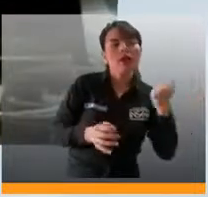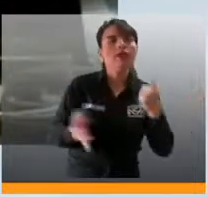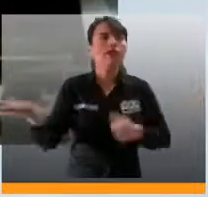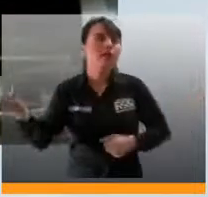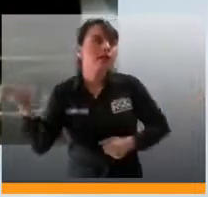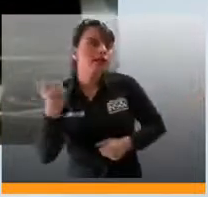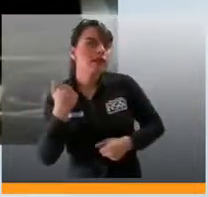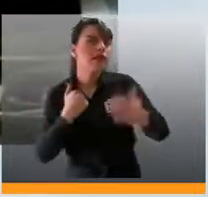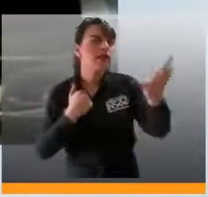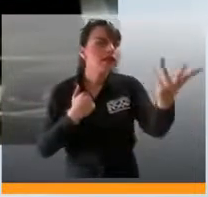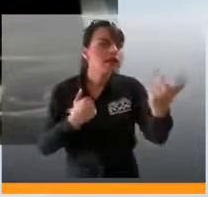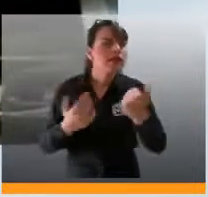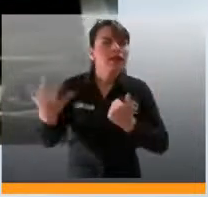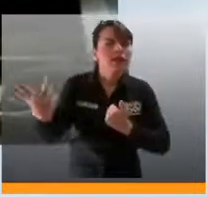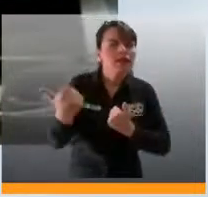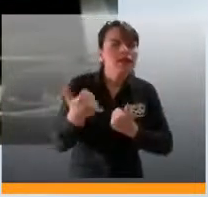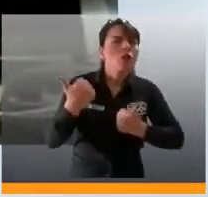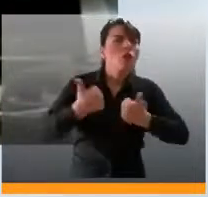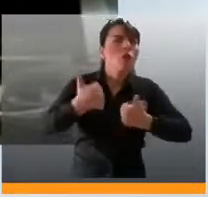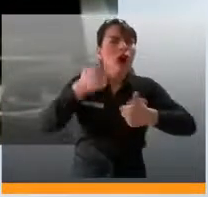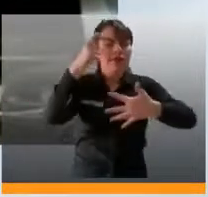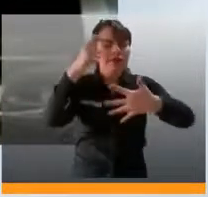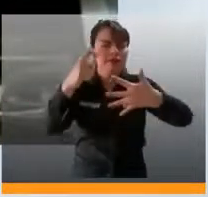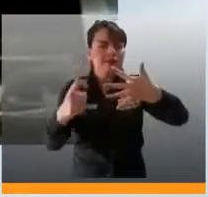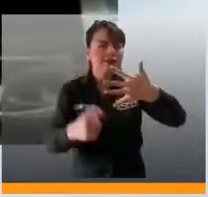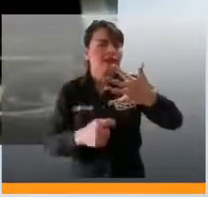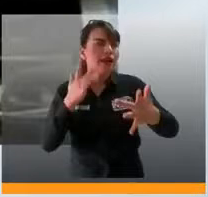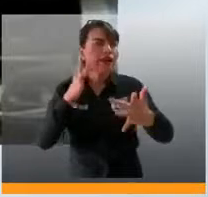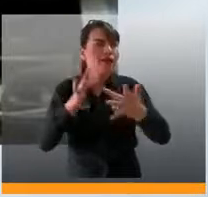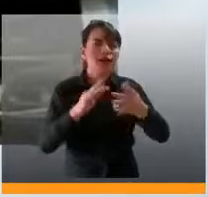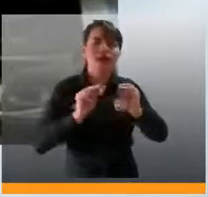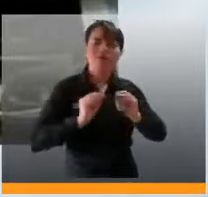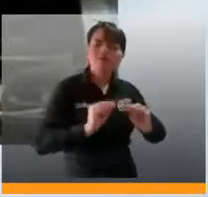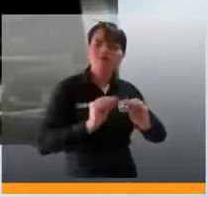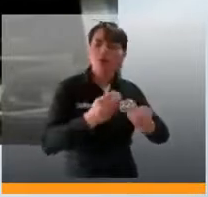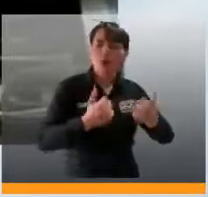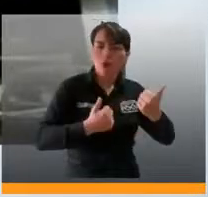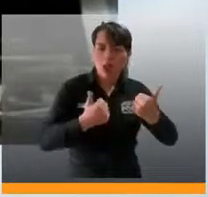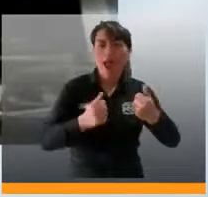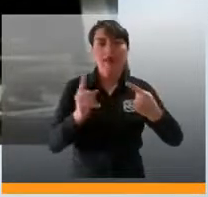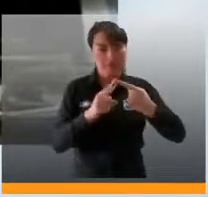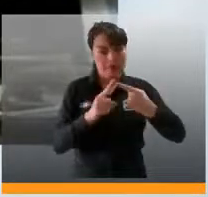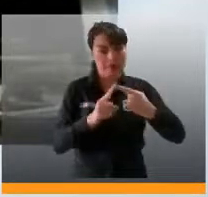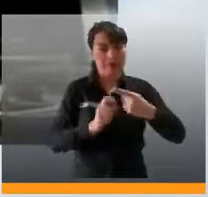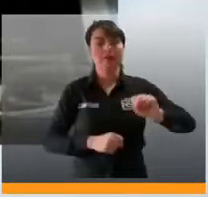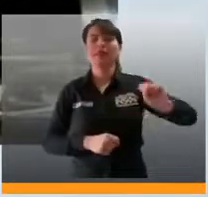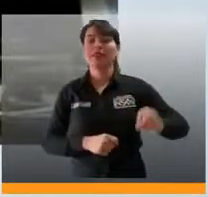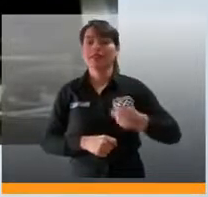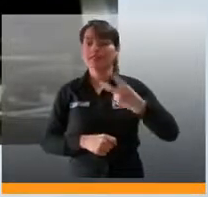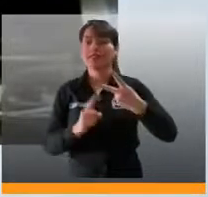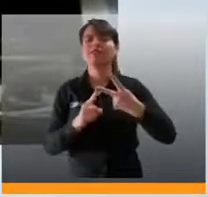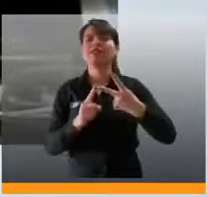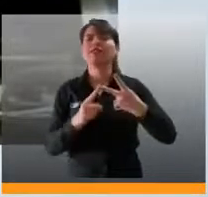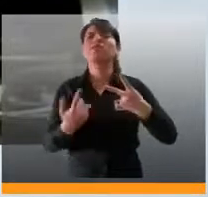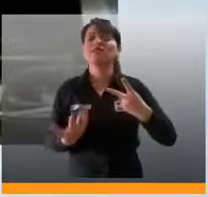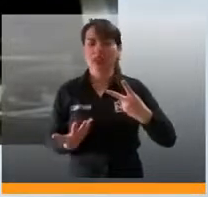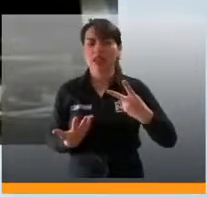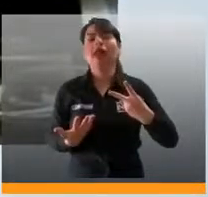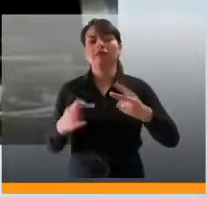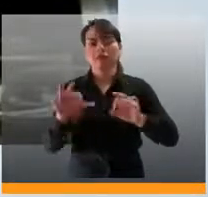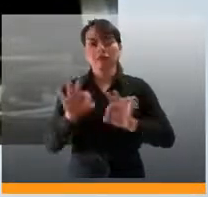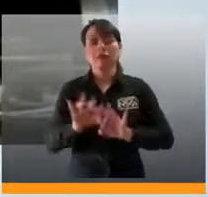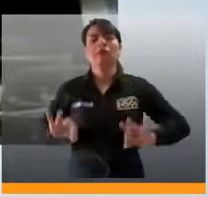lo que necesitamos desarrollar a lo largo del proceso formativo. En segundo lugar, requiere